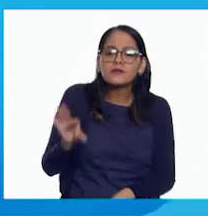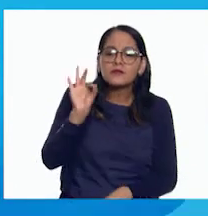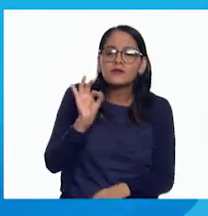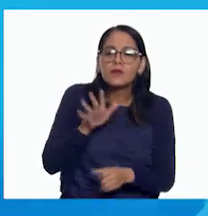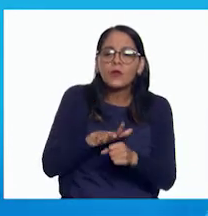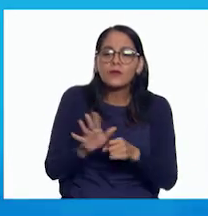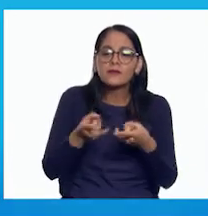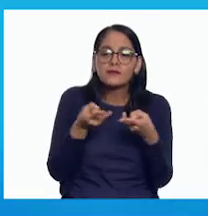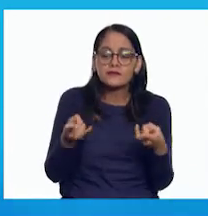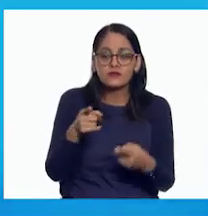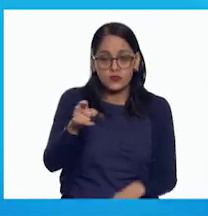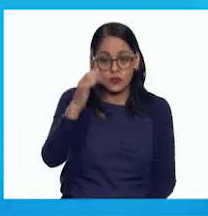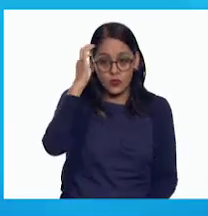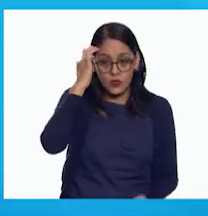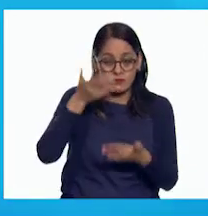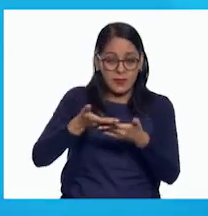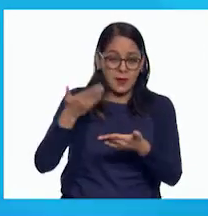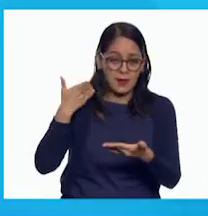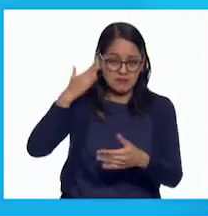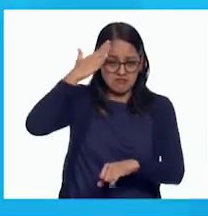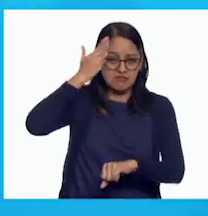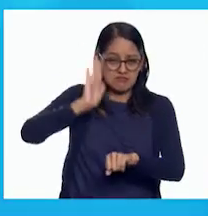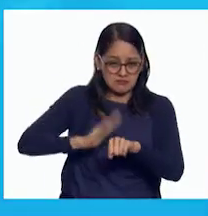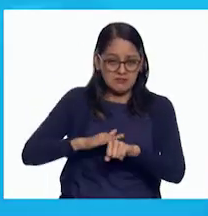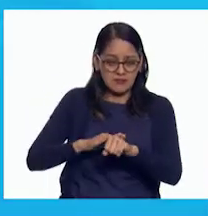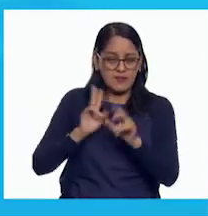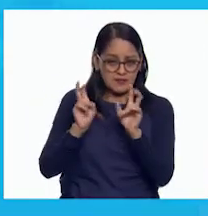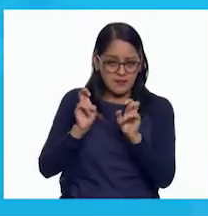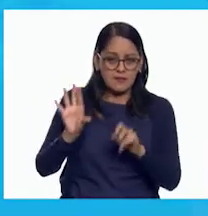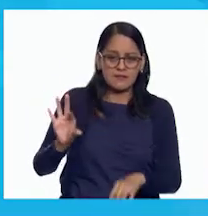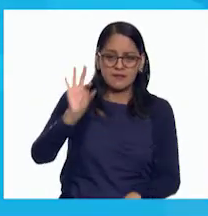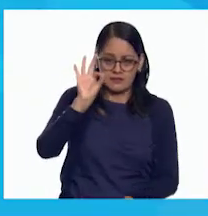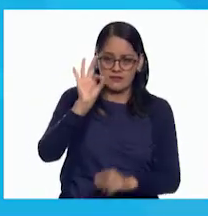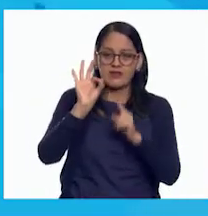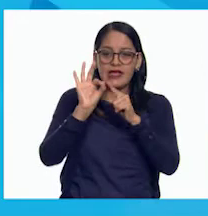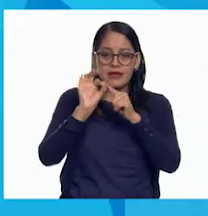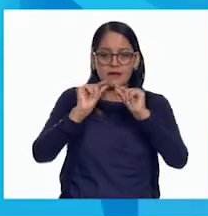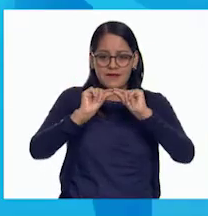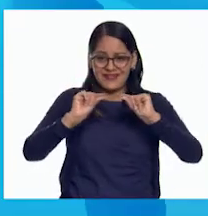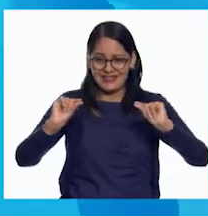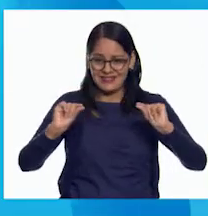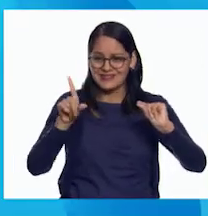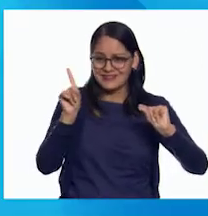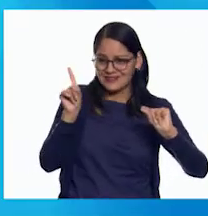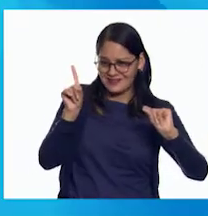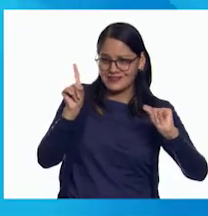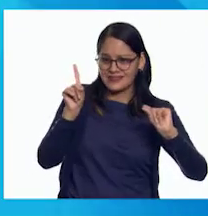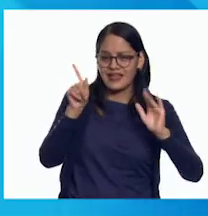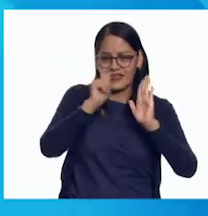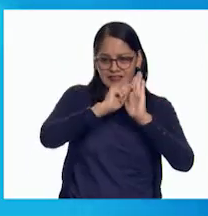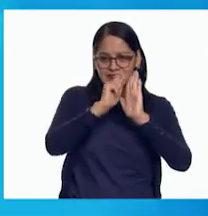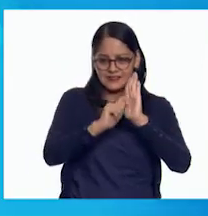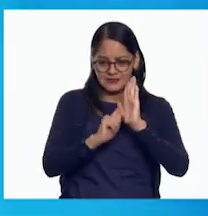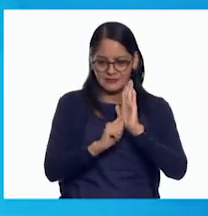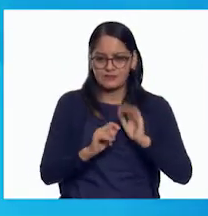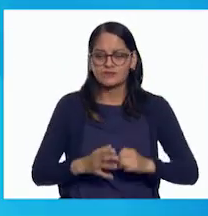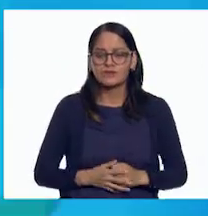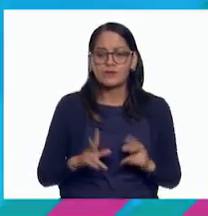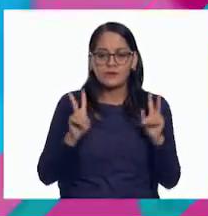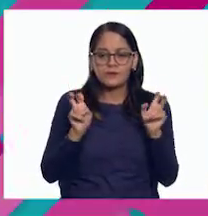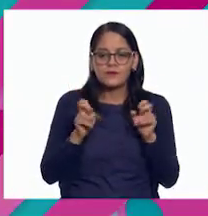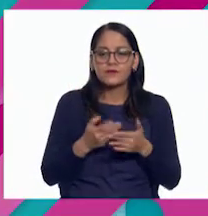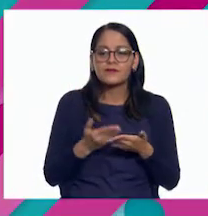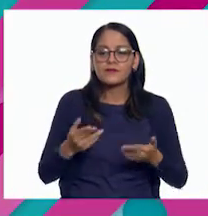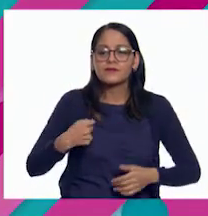el cuento que conozcan bien y escriban el título sobre esa línea que está ahí. Entonces, yo